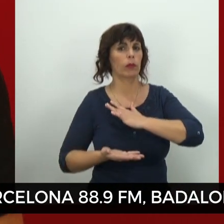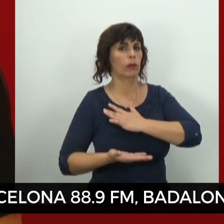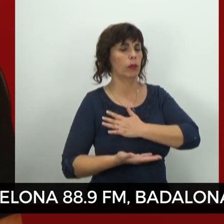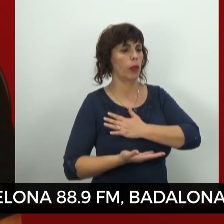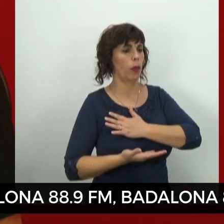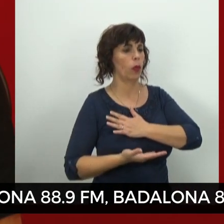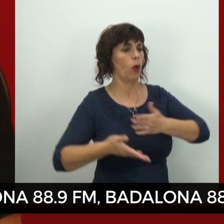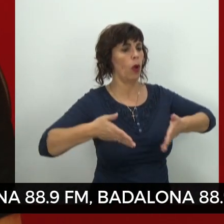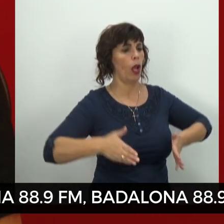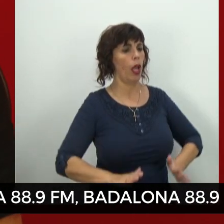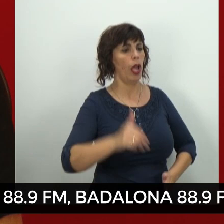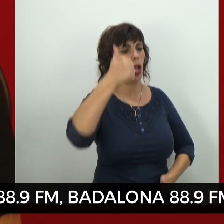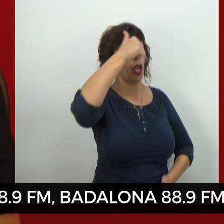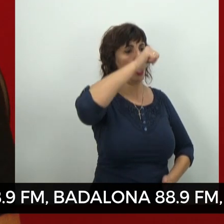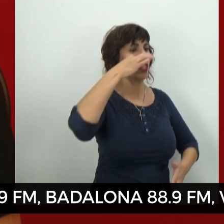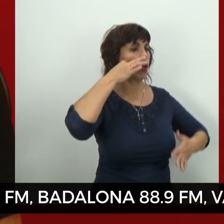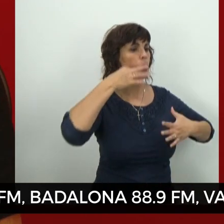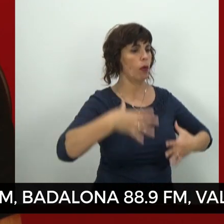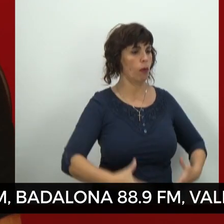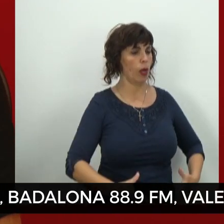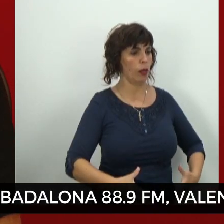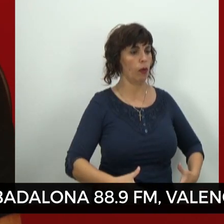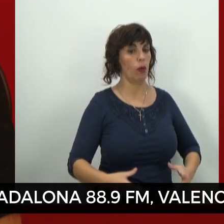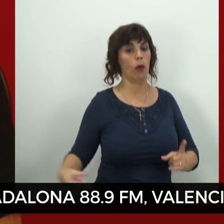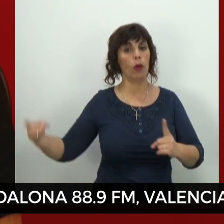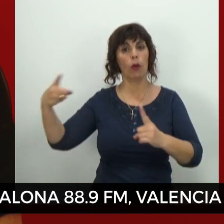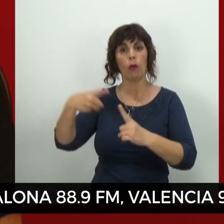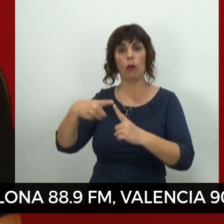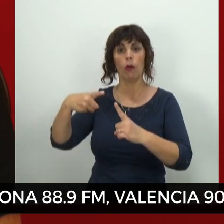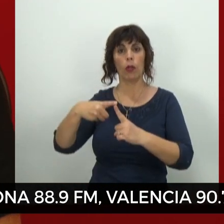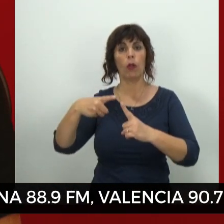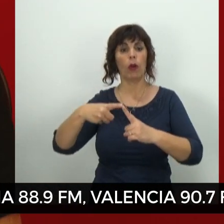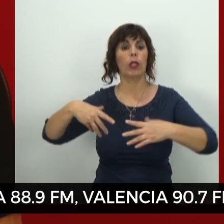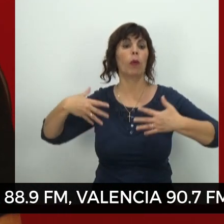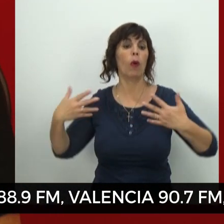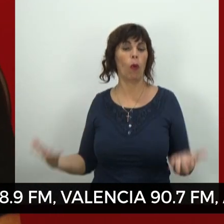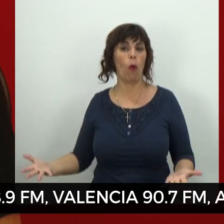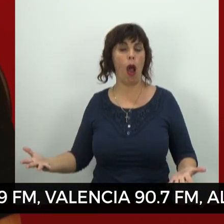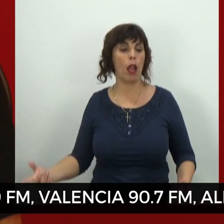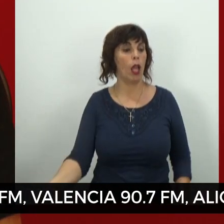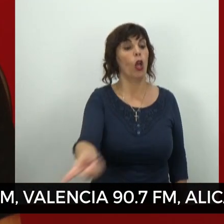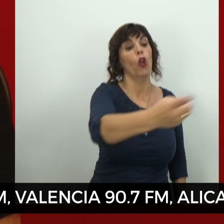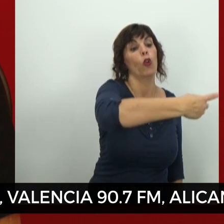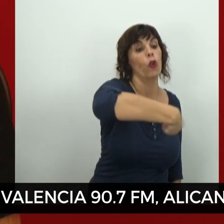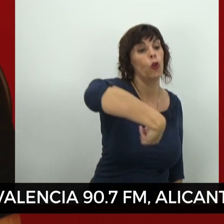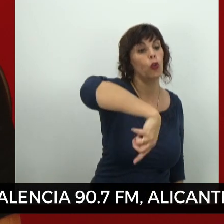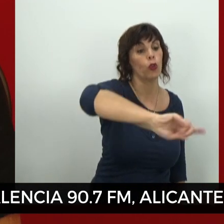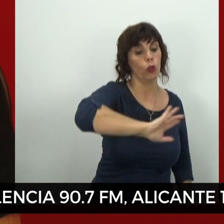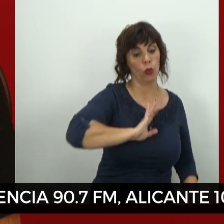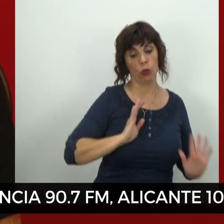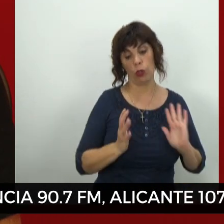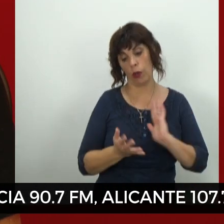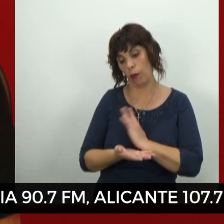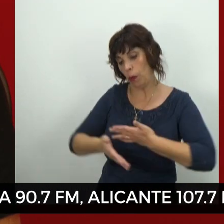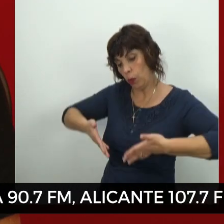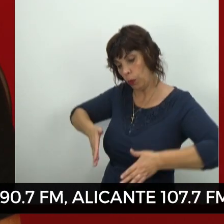Hijo del Hombre, para que el Hijo del Hombre, para que nosotros podamos ser hijos de Dios por su